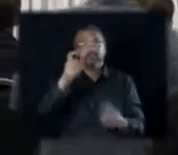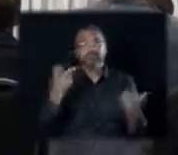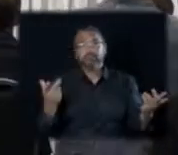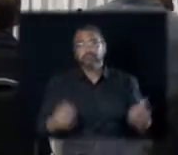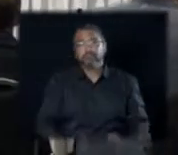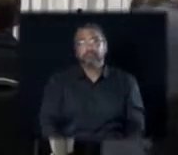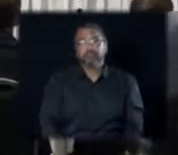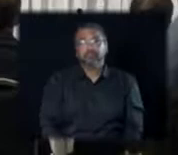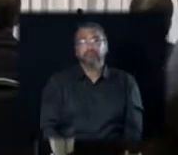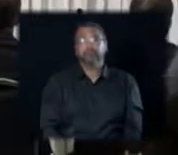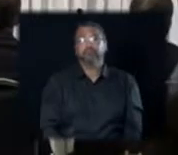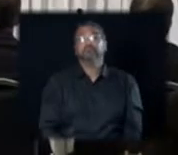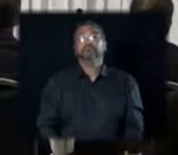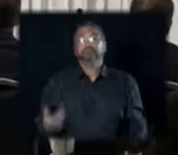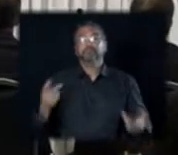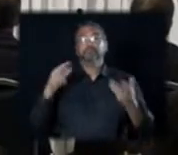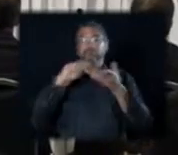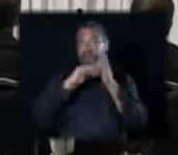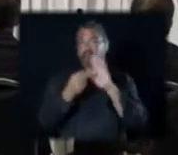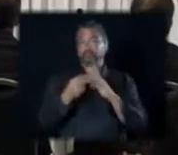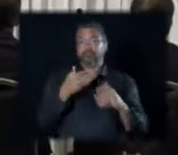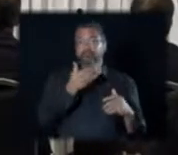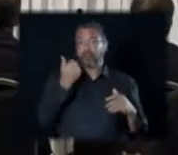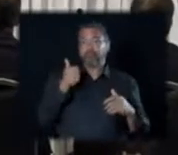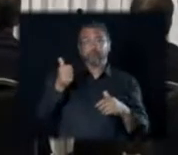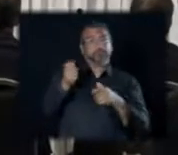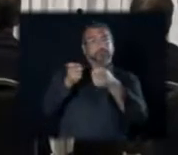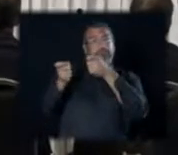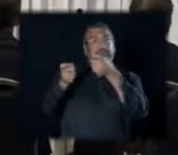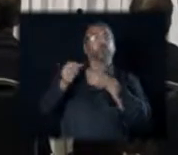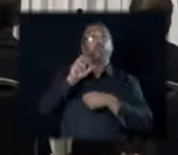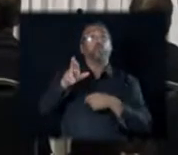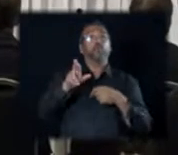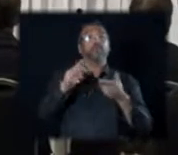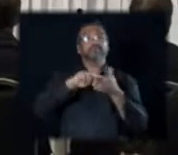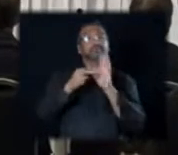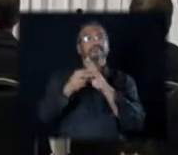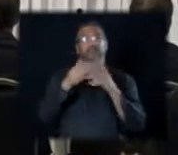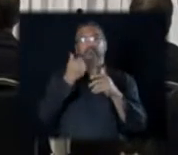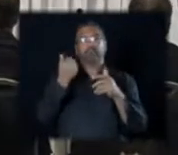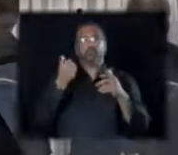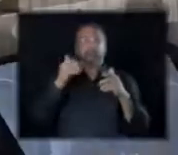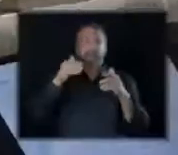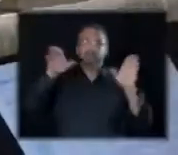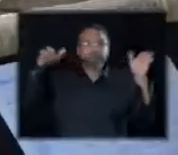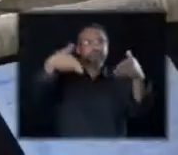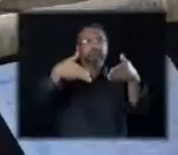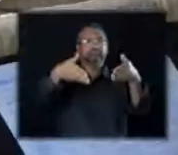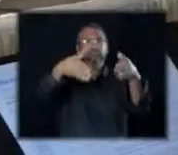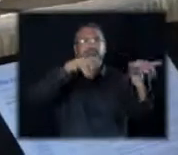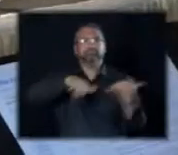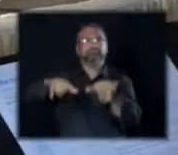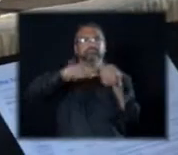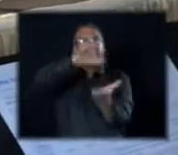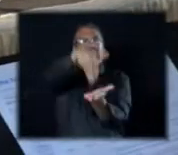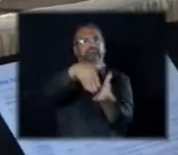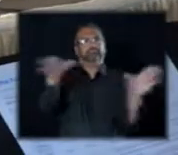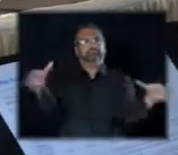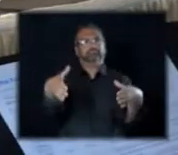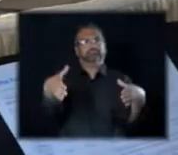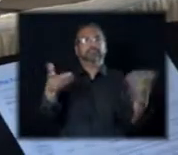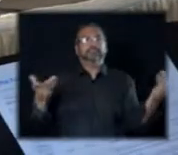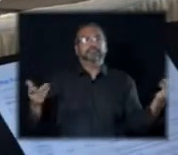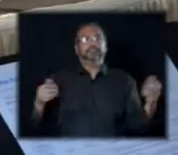este asunto a través de todo el gobierno. ¿Habrá menos autonomía o será más centralizado? Esas son